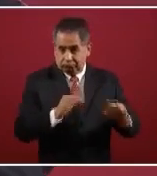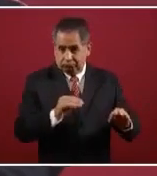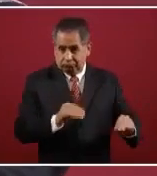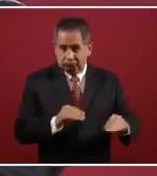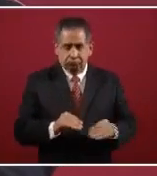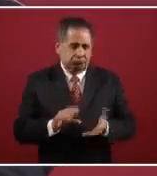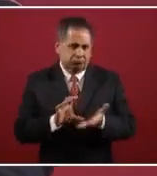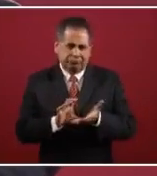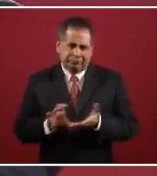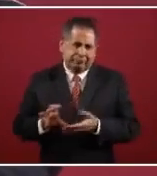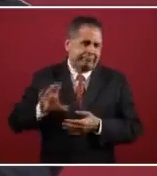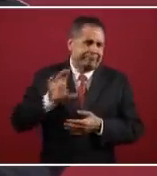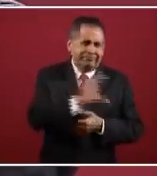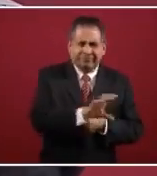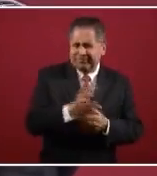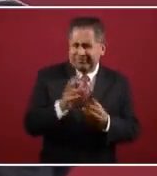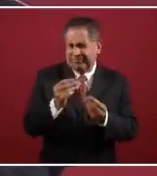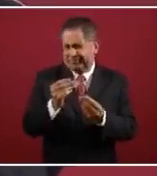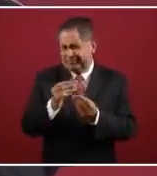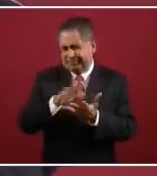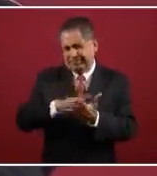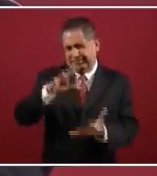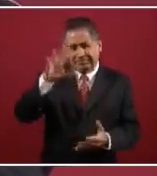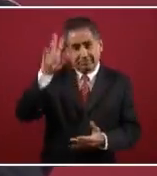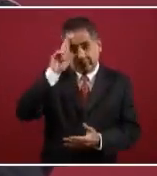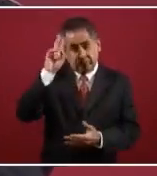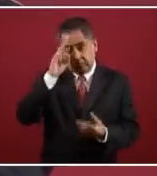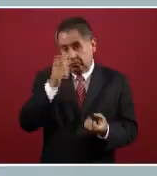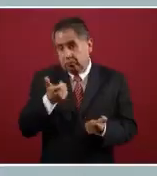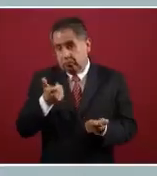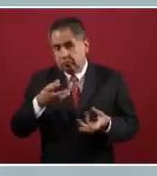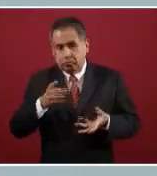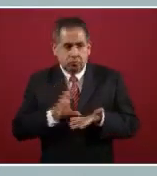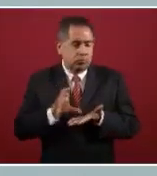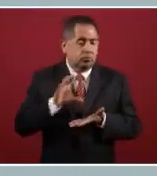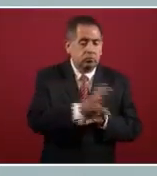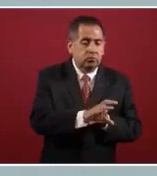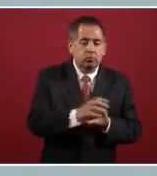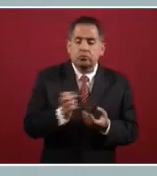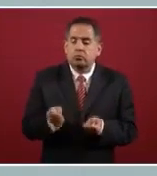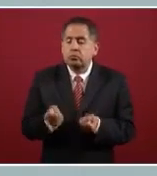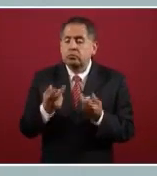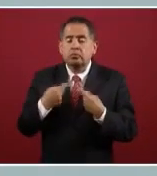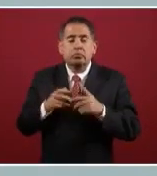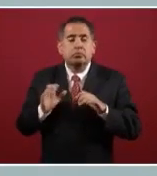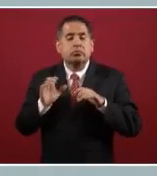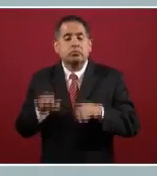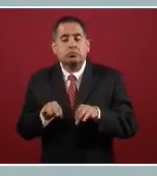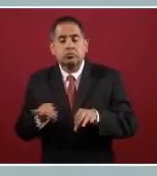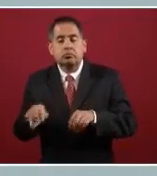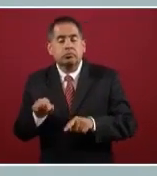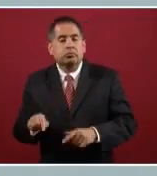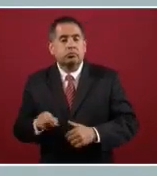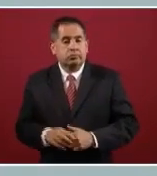la inversión es mucho mayor. ¿Y cuántos empleos?